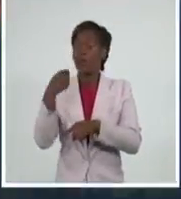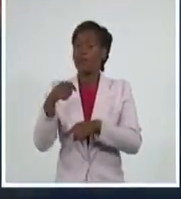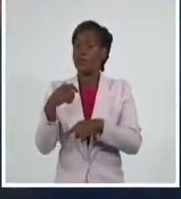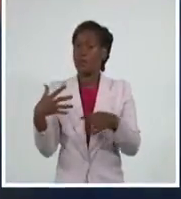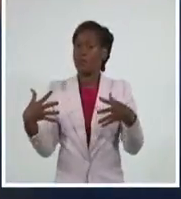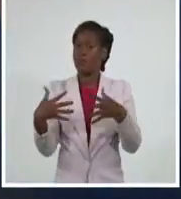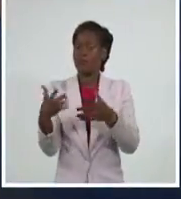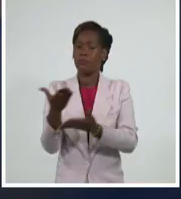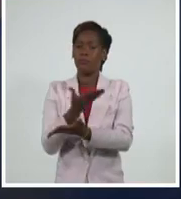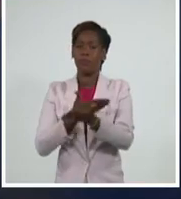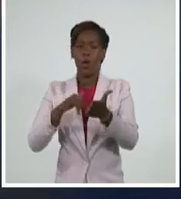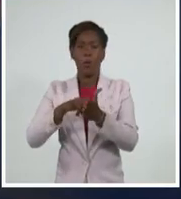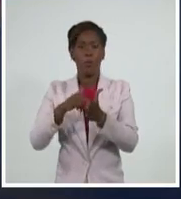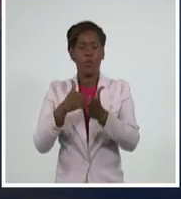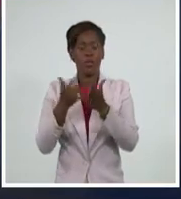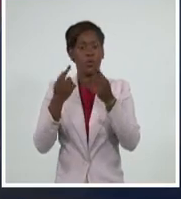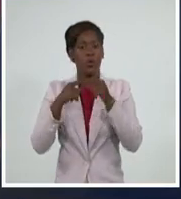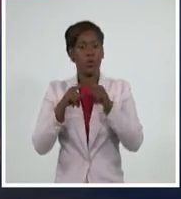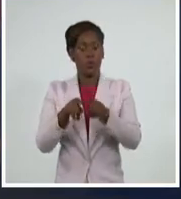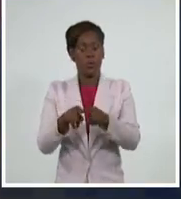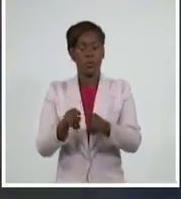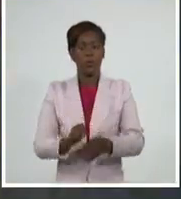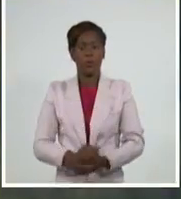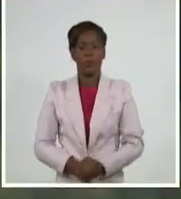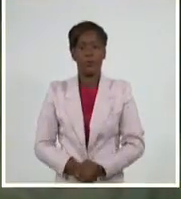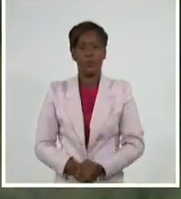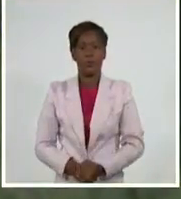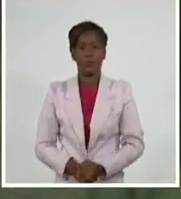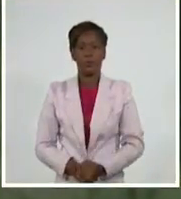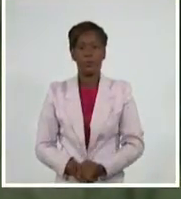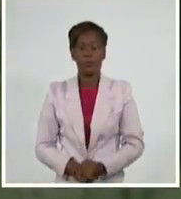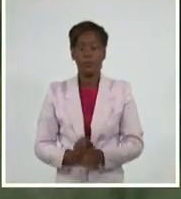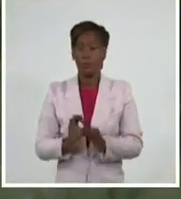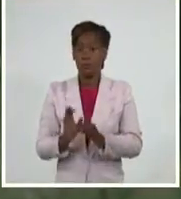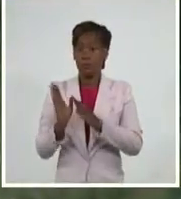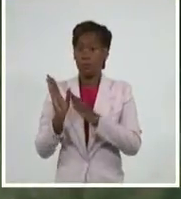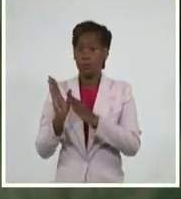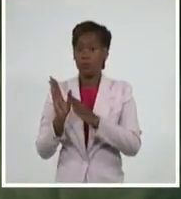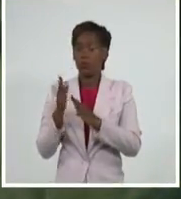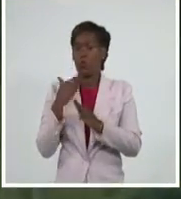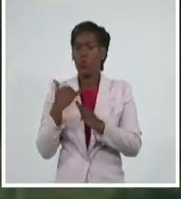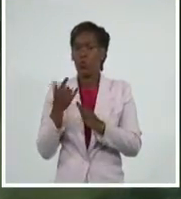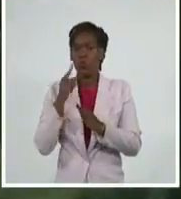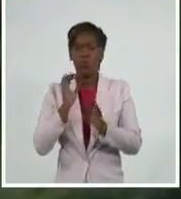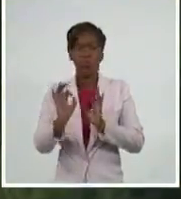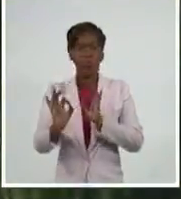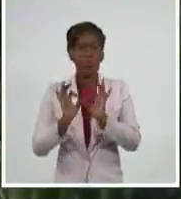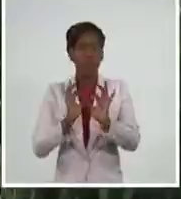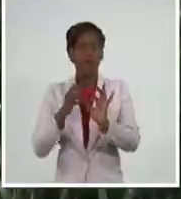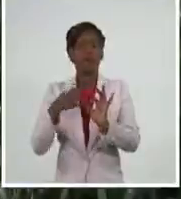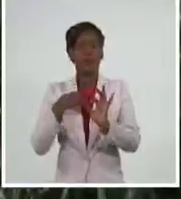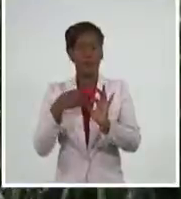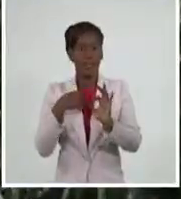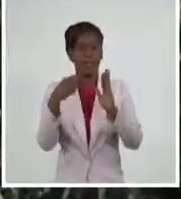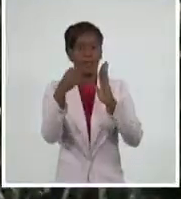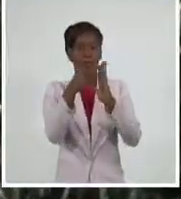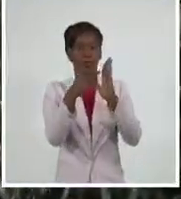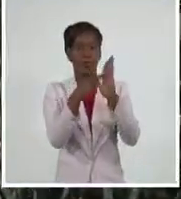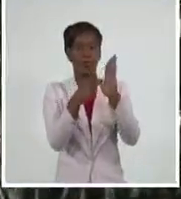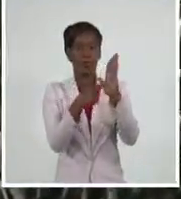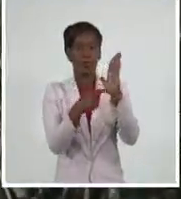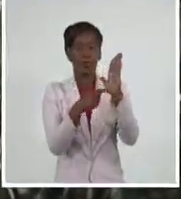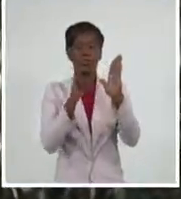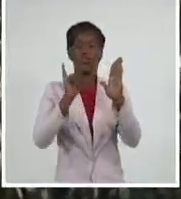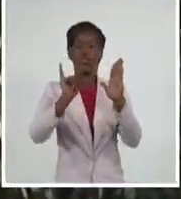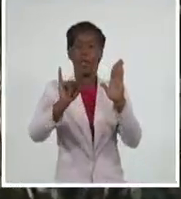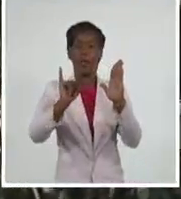Caribe. 6 puntos indispensables para defender los manglares, destaca este artículo. Conocer la importancia de